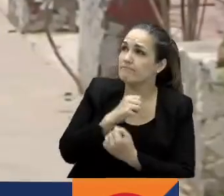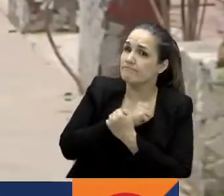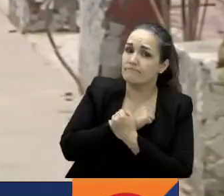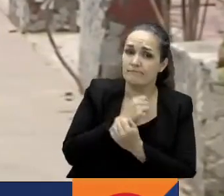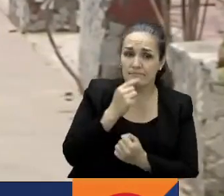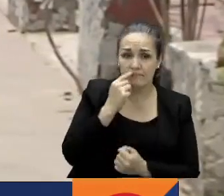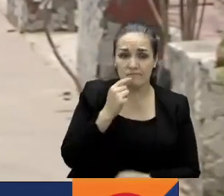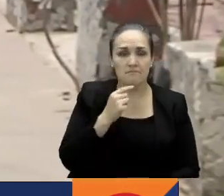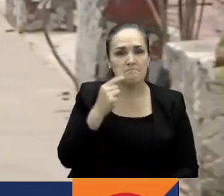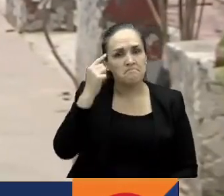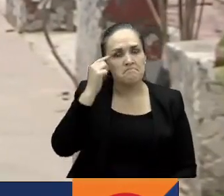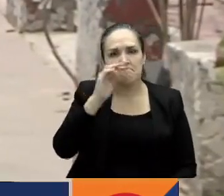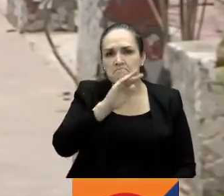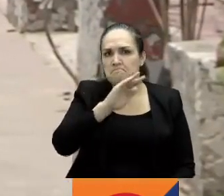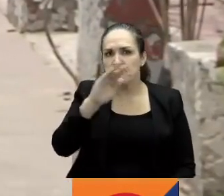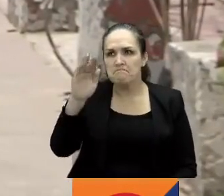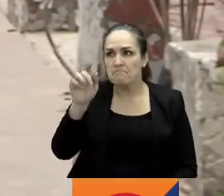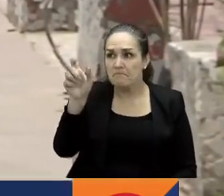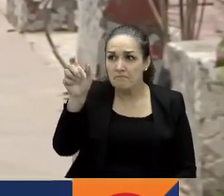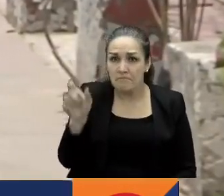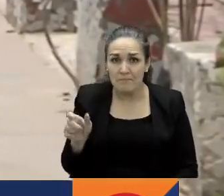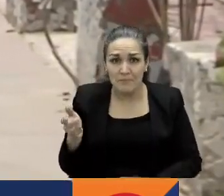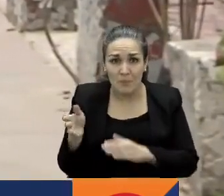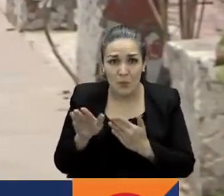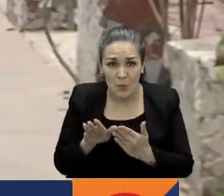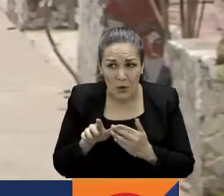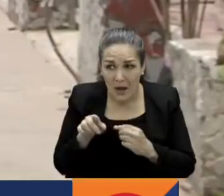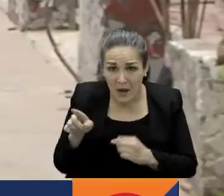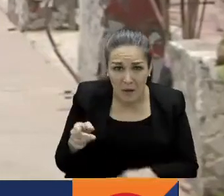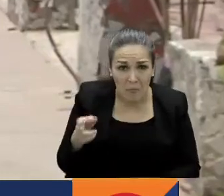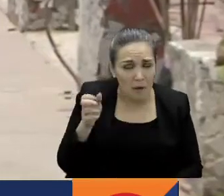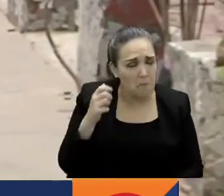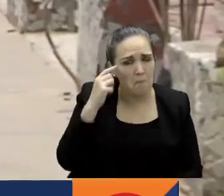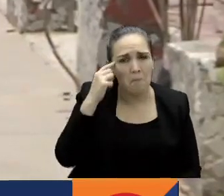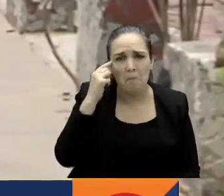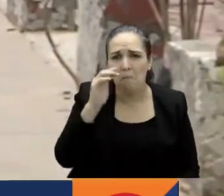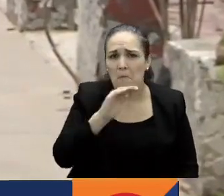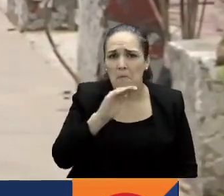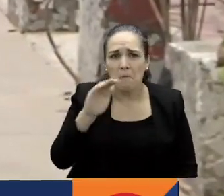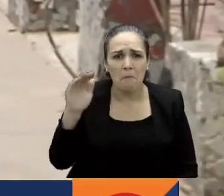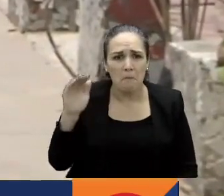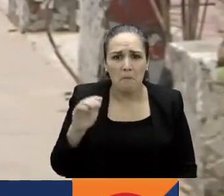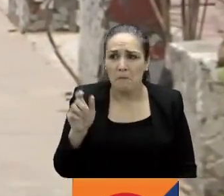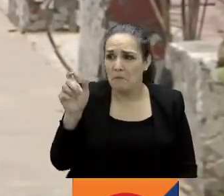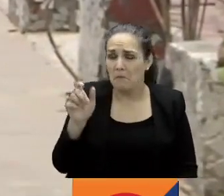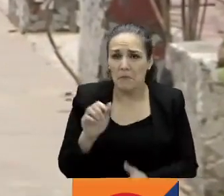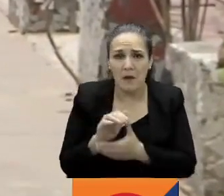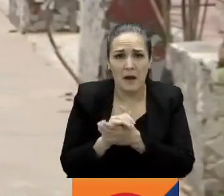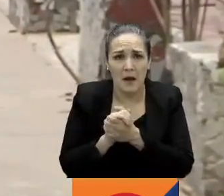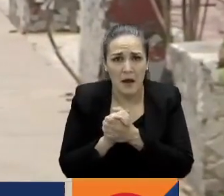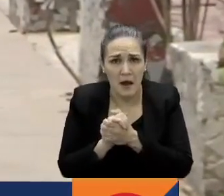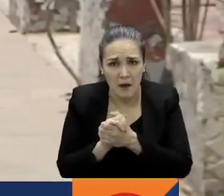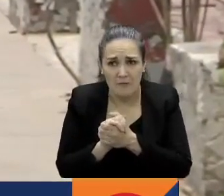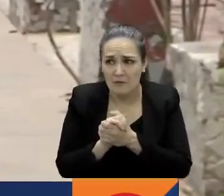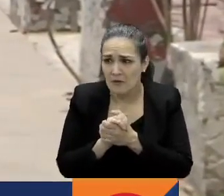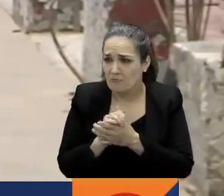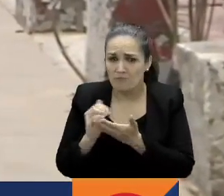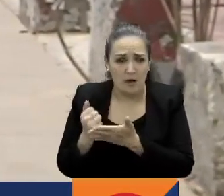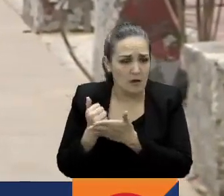Nunca pensamos que él fuera a terminar de esta forma. Tanto como me ha dolido a mí como amigo, le ha dolido mucho a la